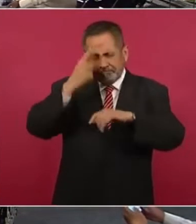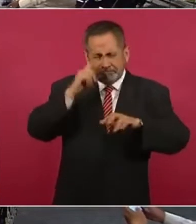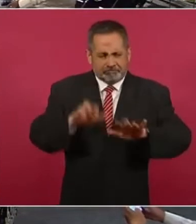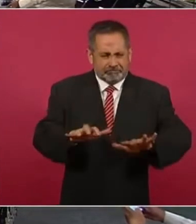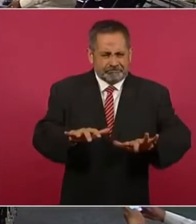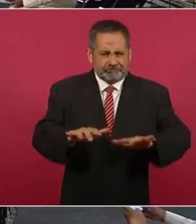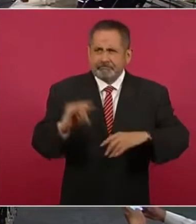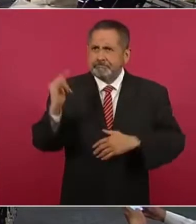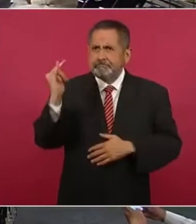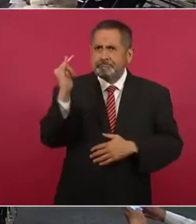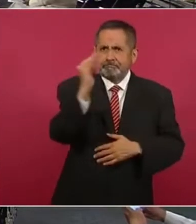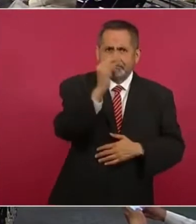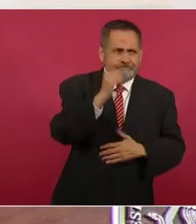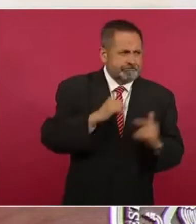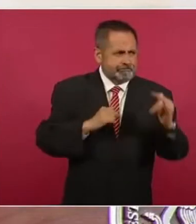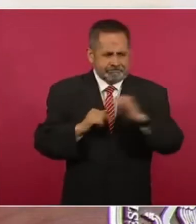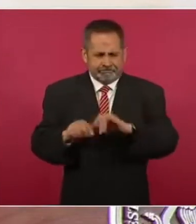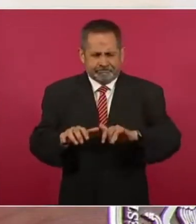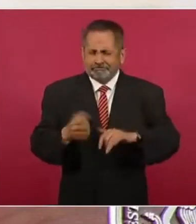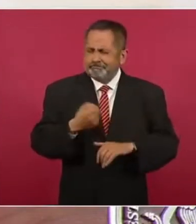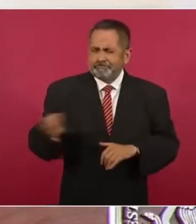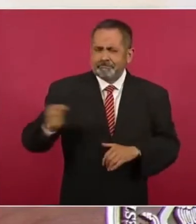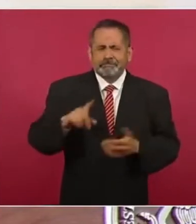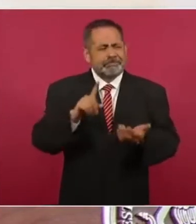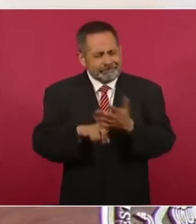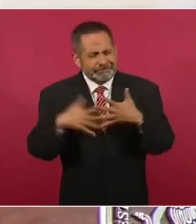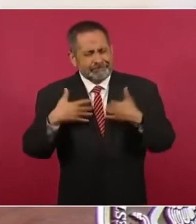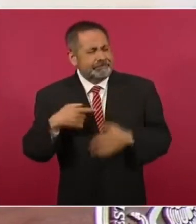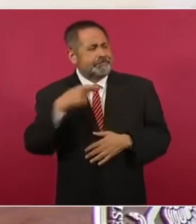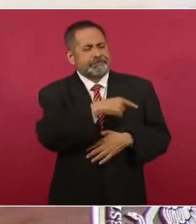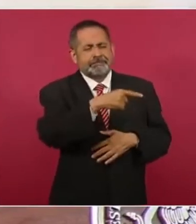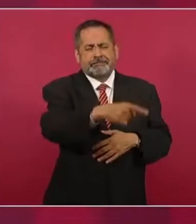y va a haber entendimiento. Las mismas líneas